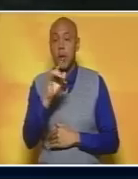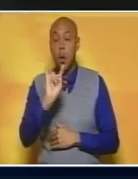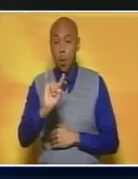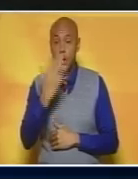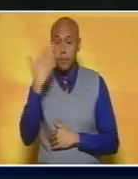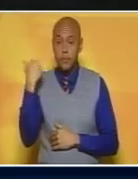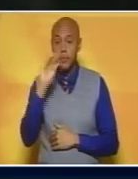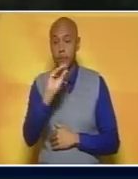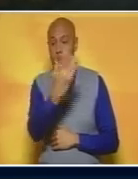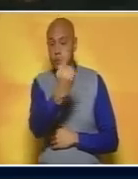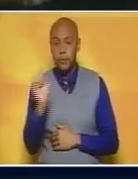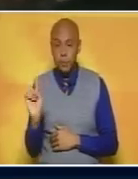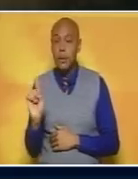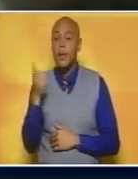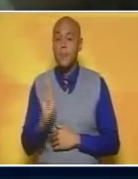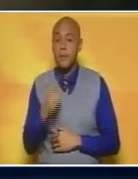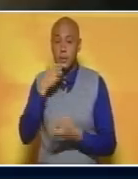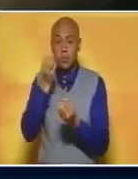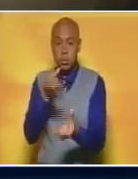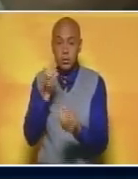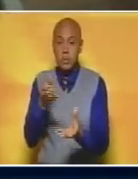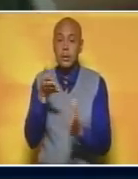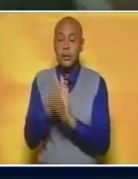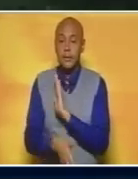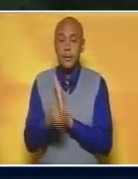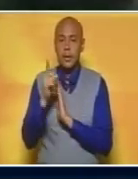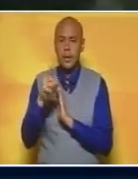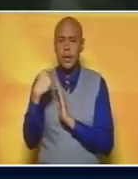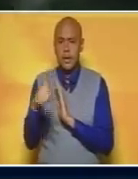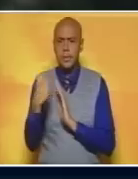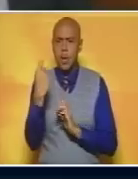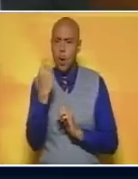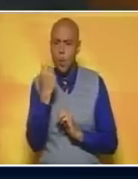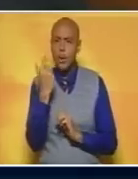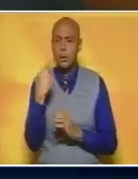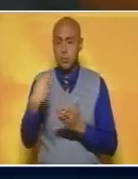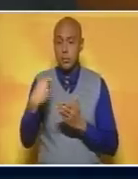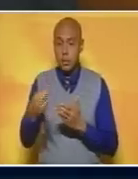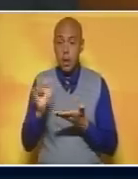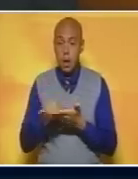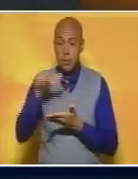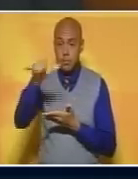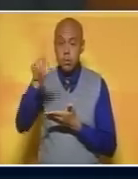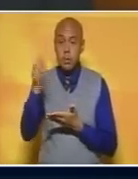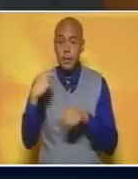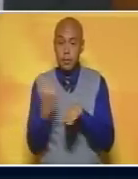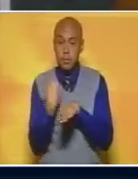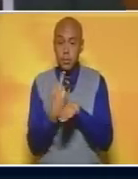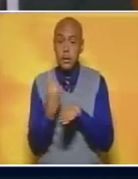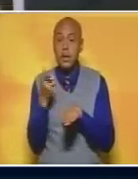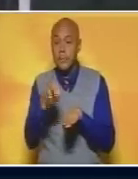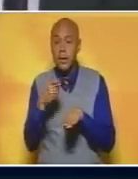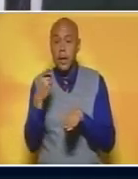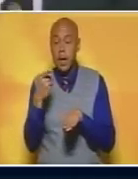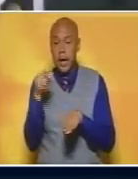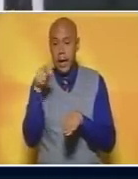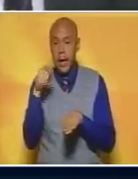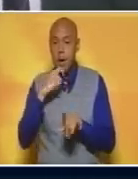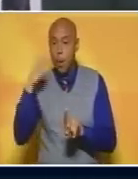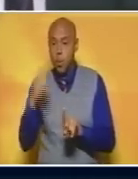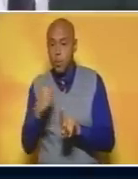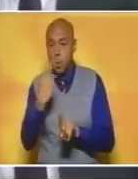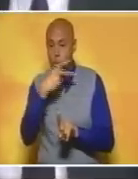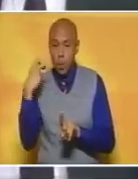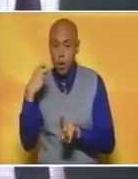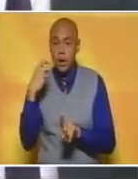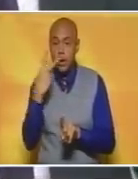caso por presuntas irregularidades en la adjudicación del servicio de mantenimiento de aviones y helicópteros empleados para la lucha antidrogas entre